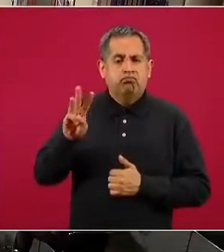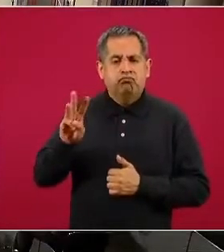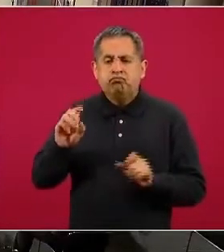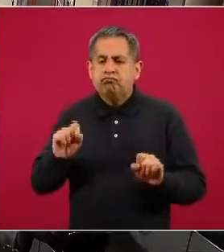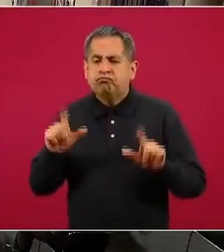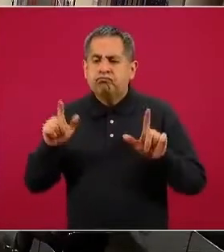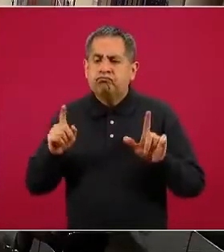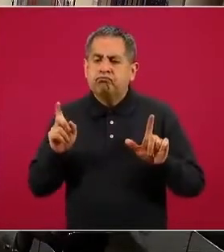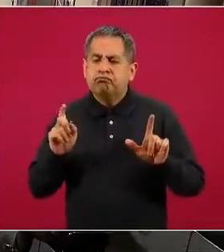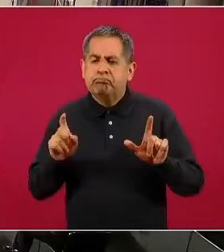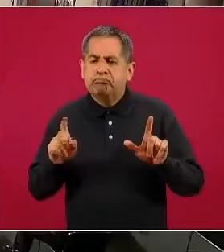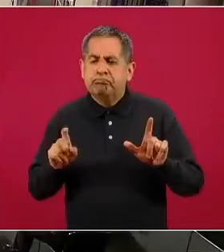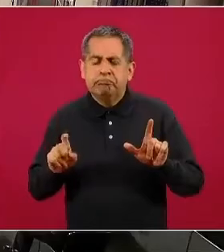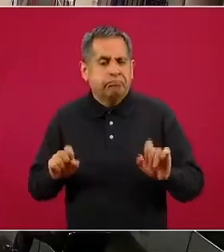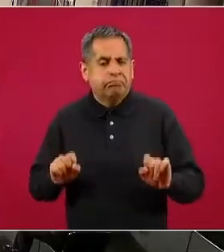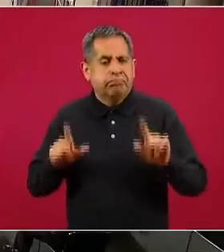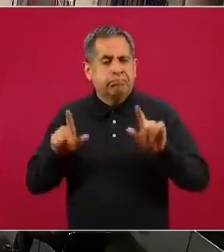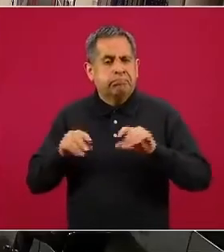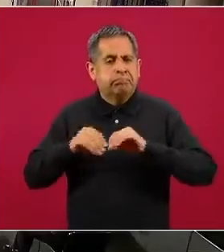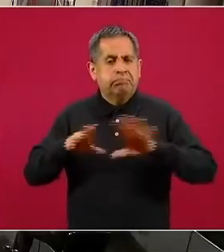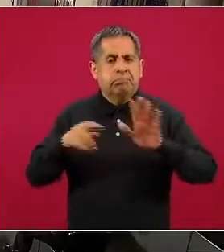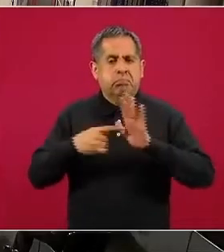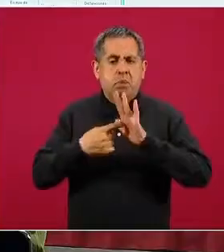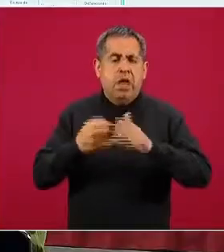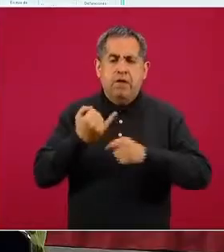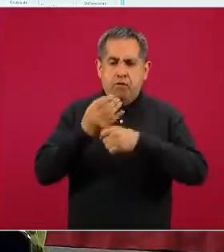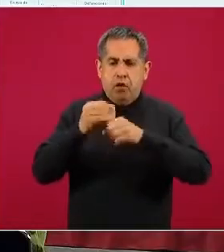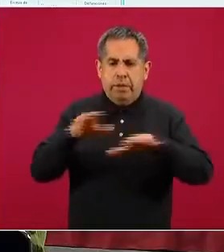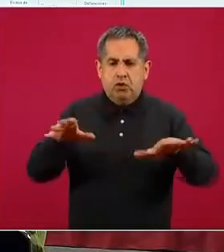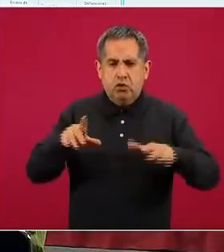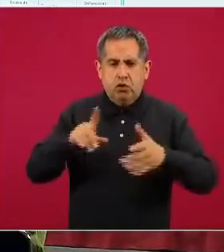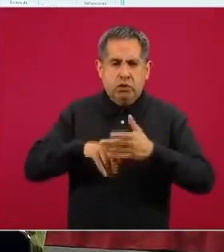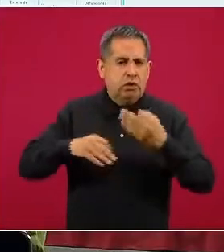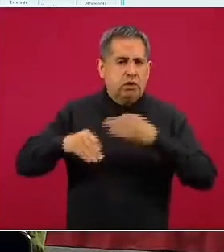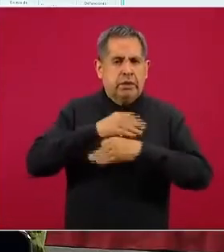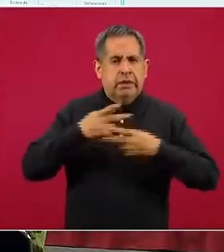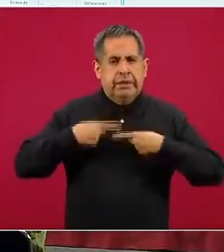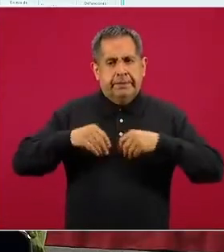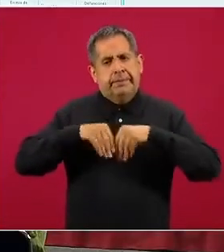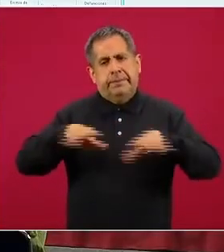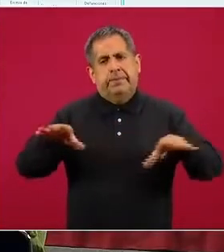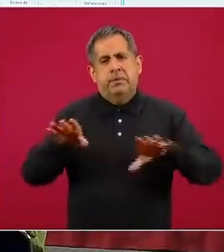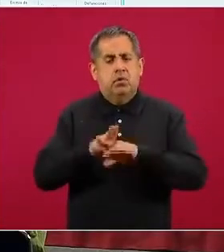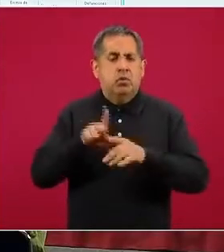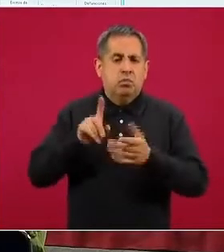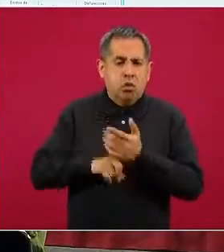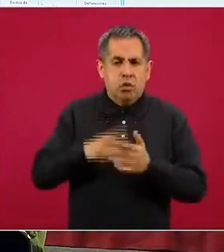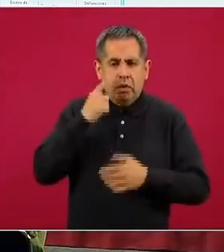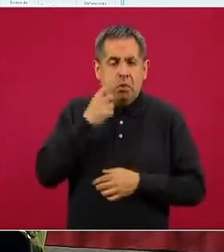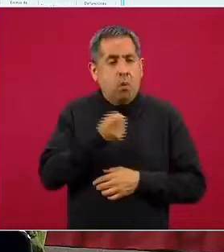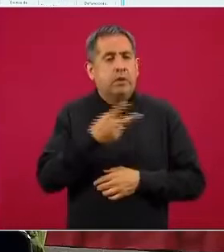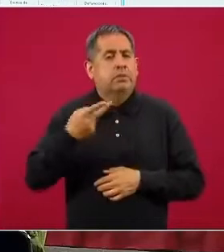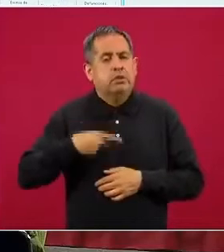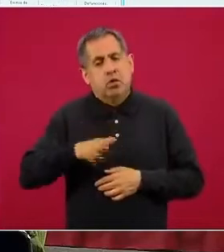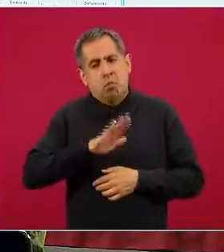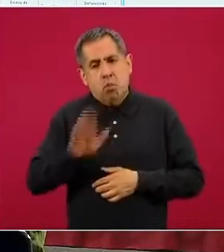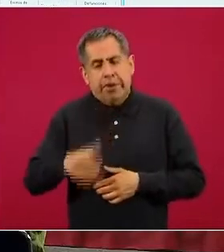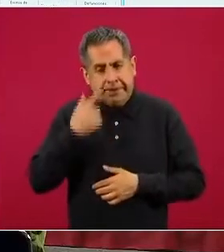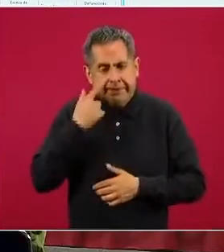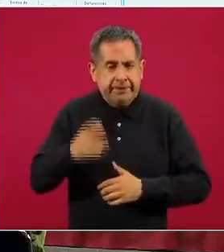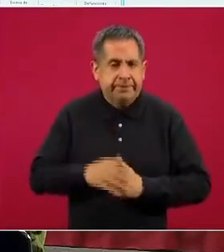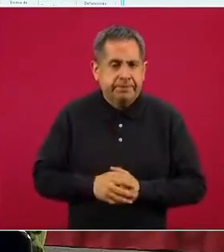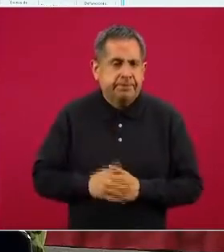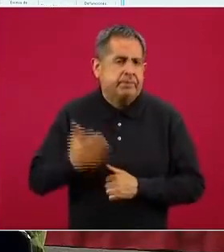vamos a presentar la información pública sobre el exceso de mortalidad. Ya se